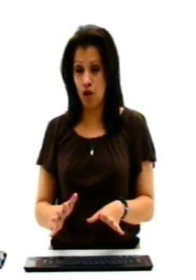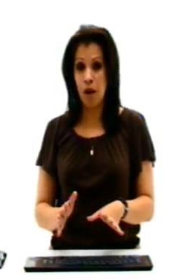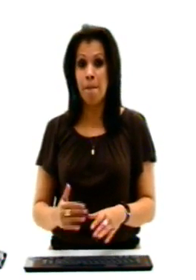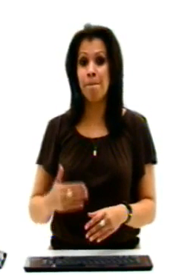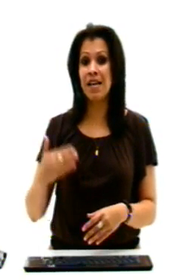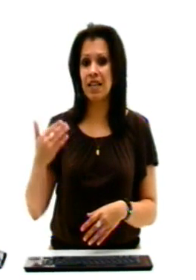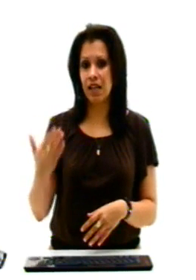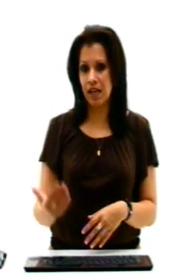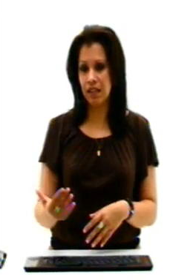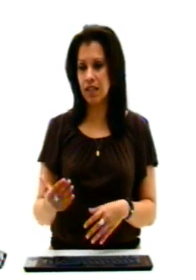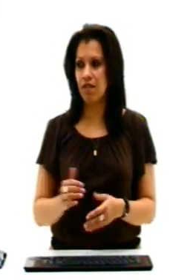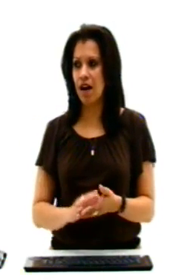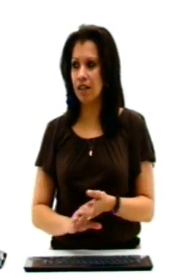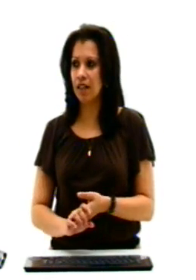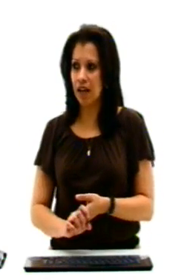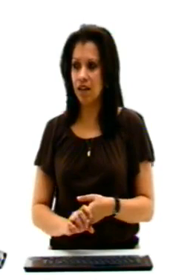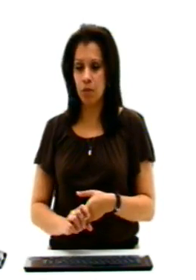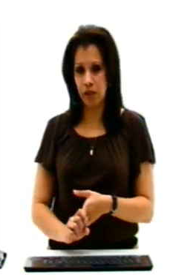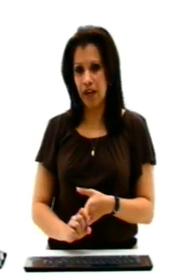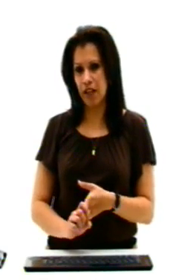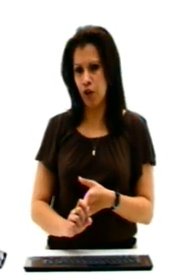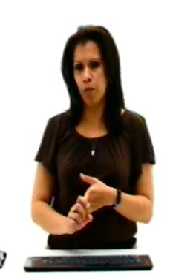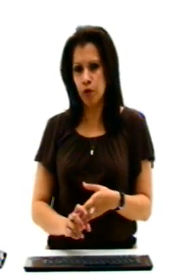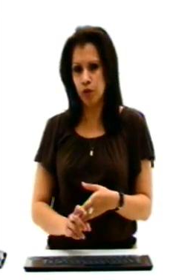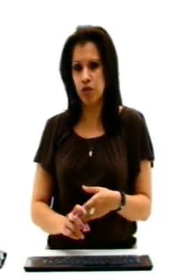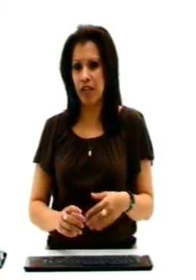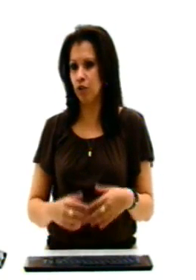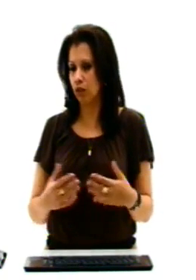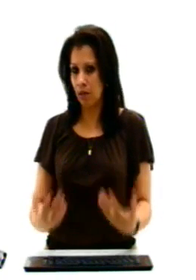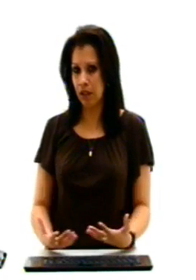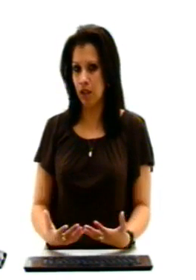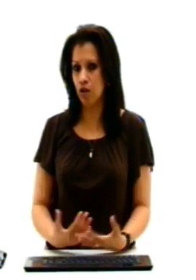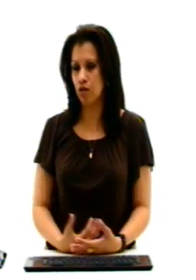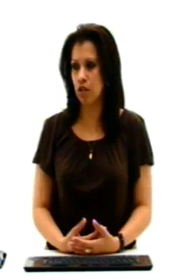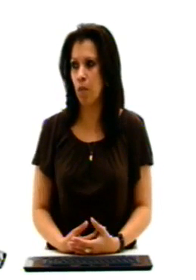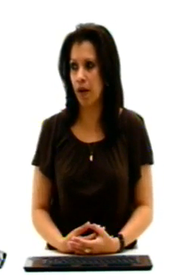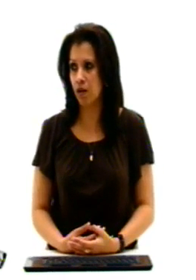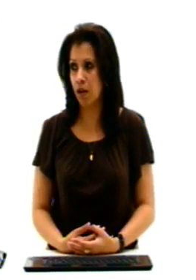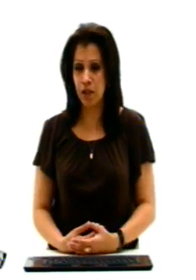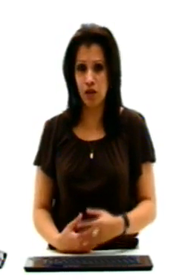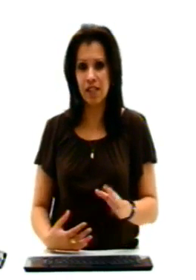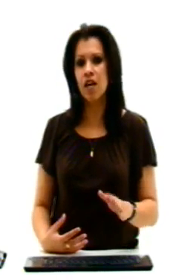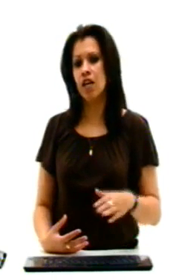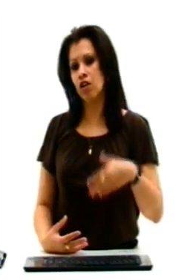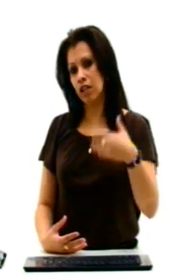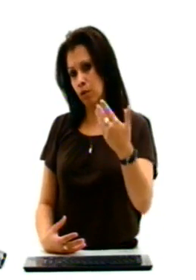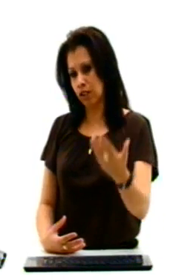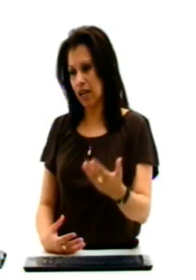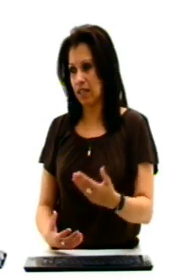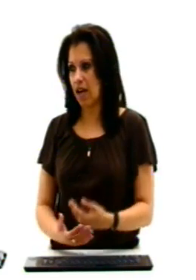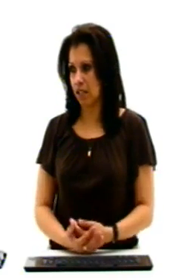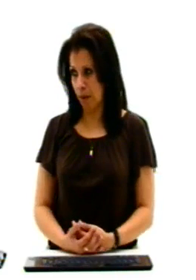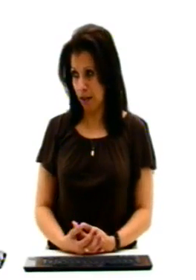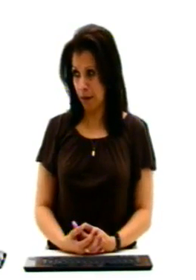exportación Más adelante se va a tratar de exportar aquellos productos que eran totalmente desconocidos para los españoles y los